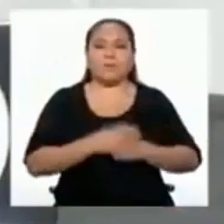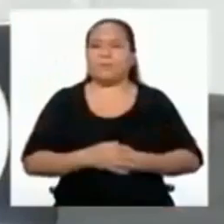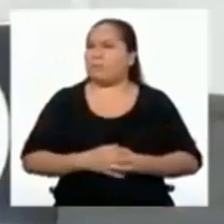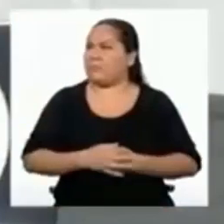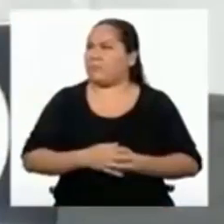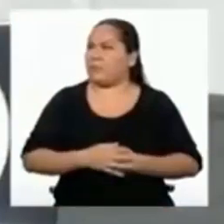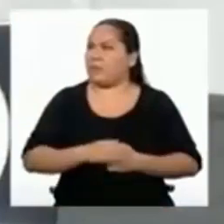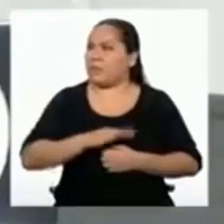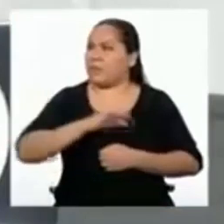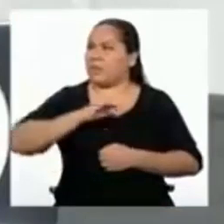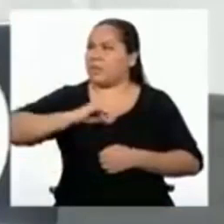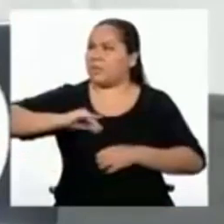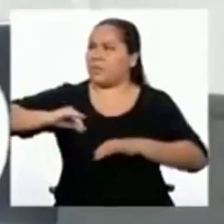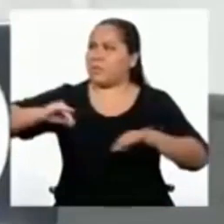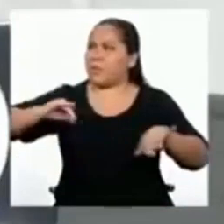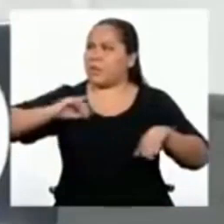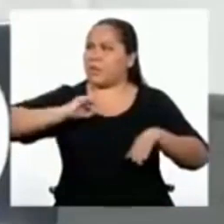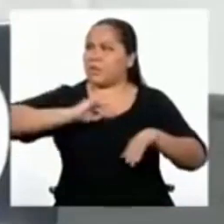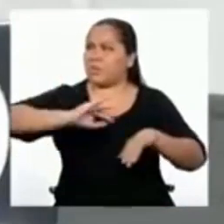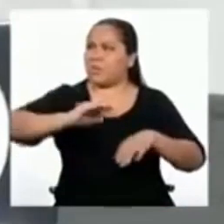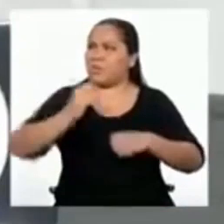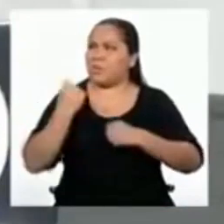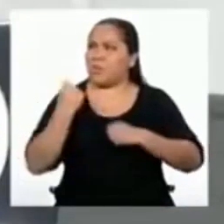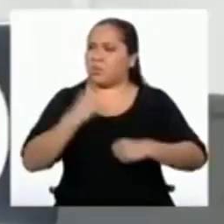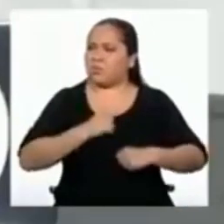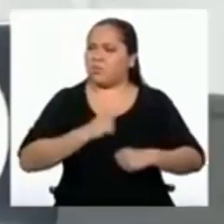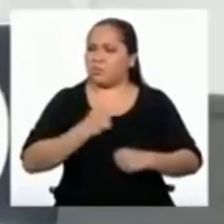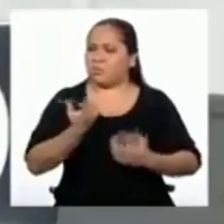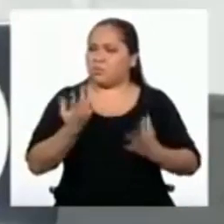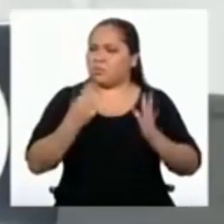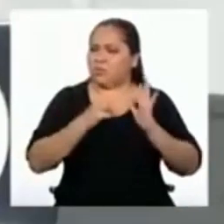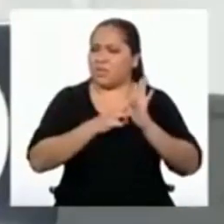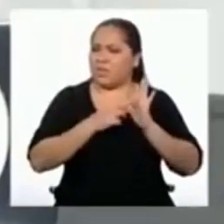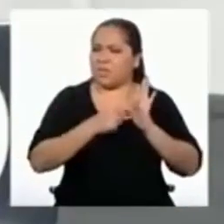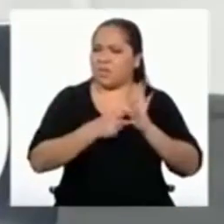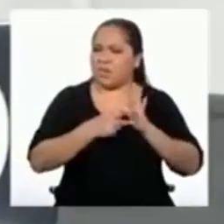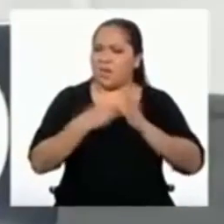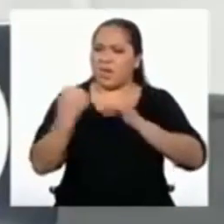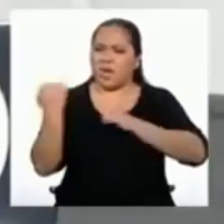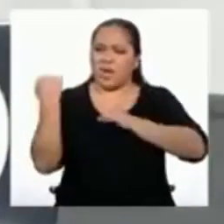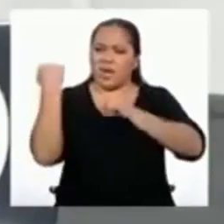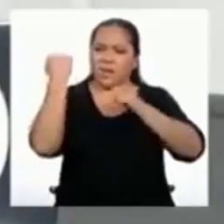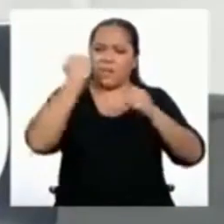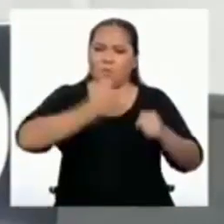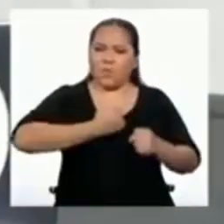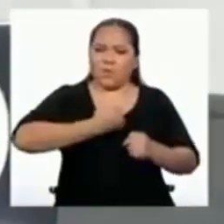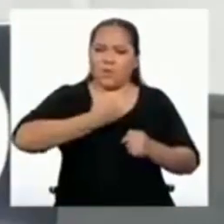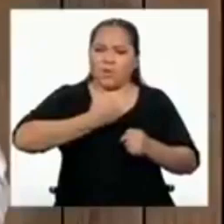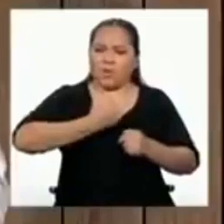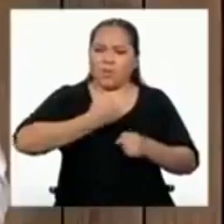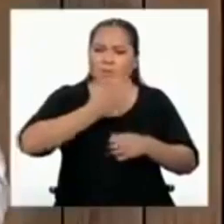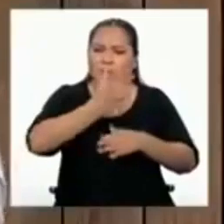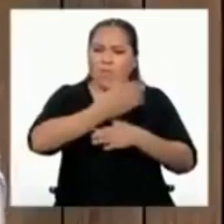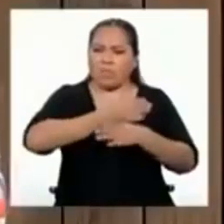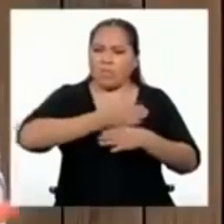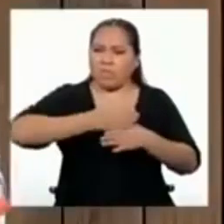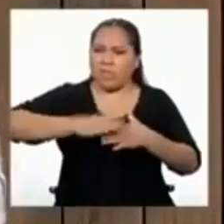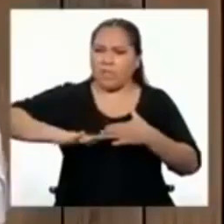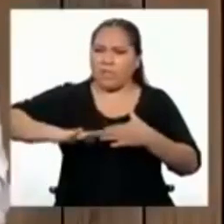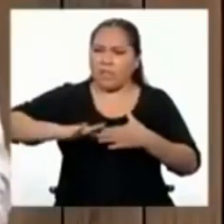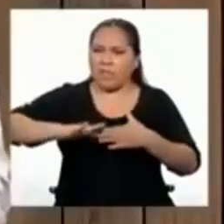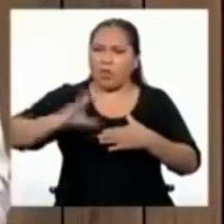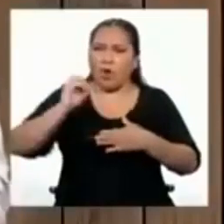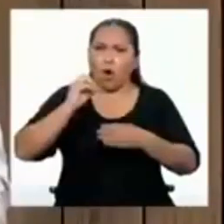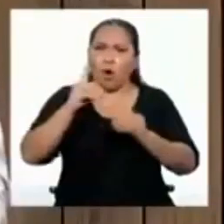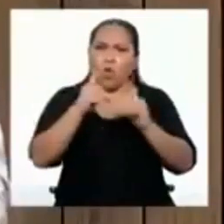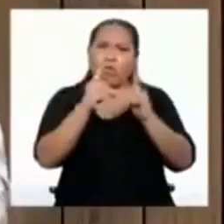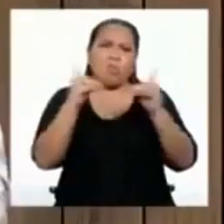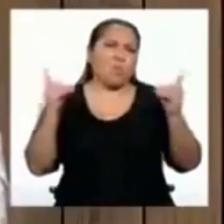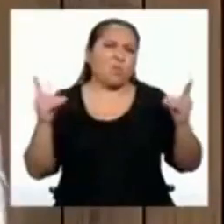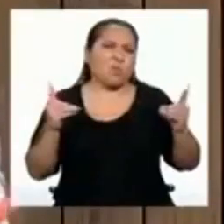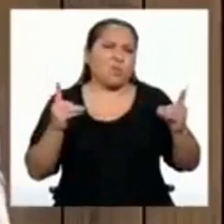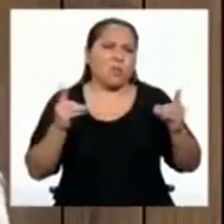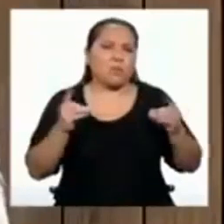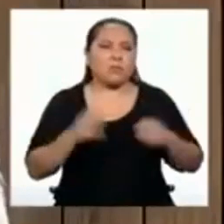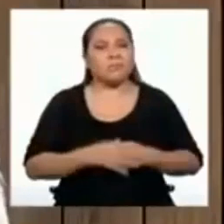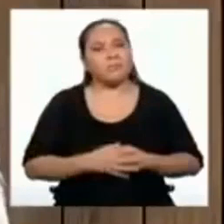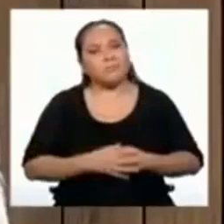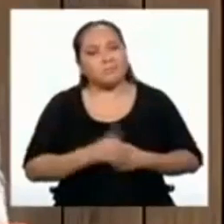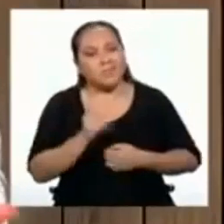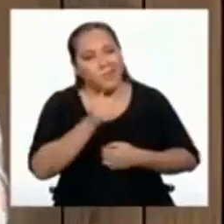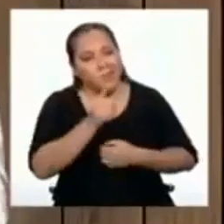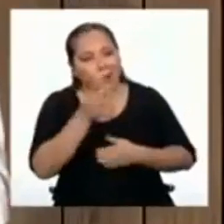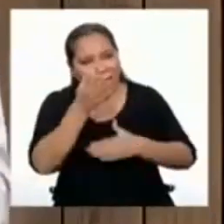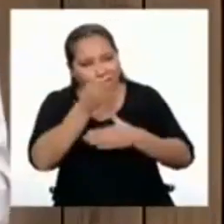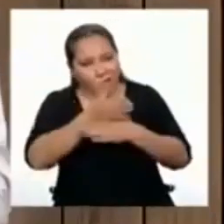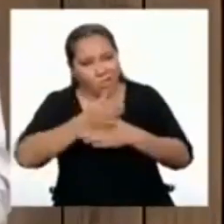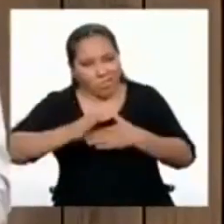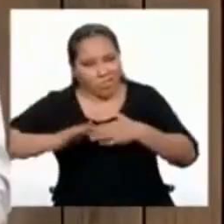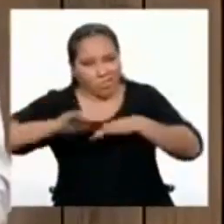¿Con separación de poderes se refiere a que el poder está dividido o está divorciado? Me refiero a que está